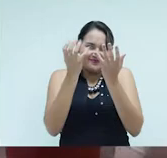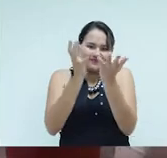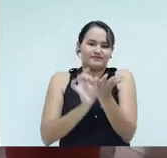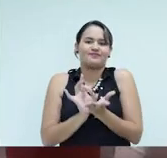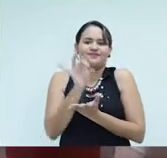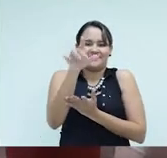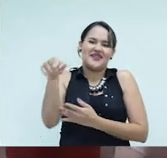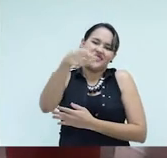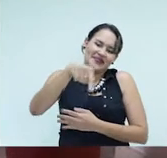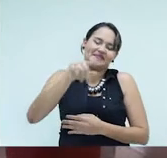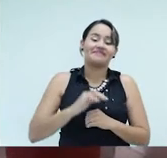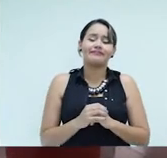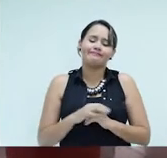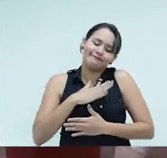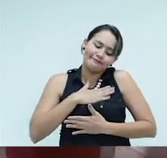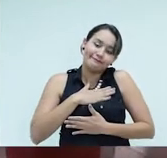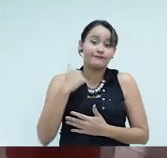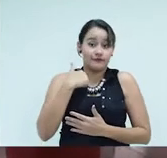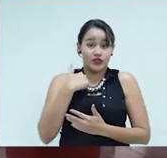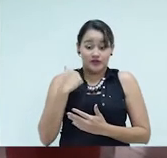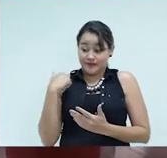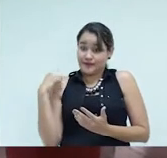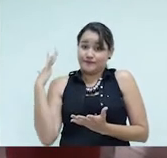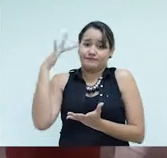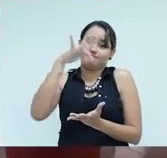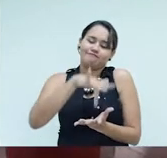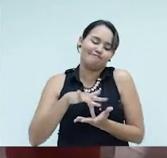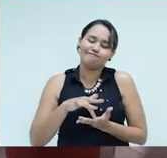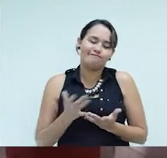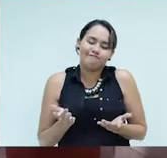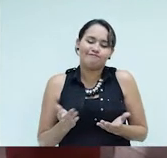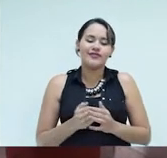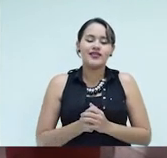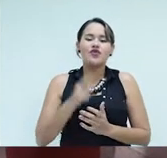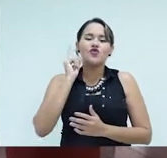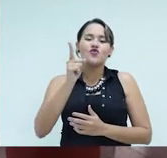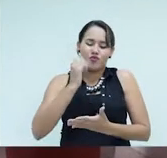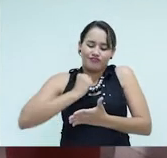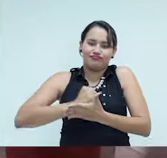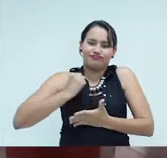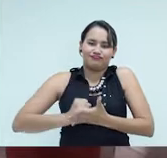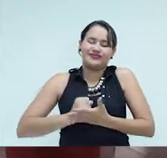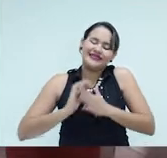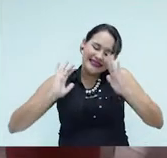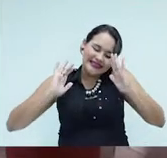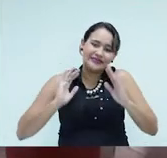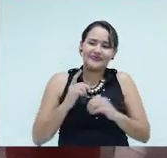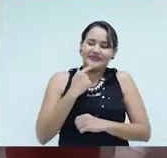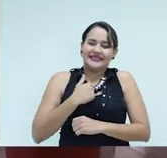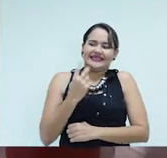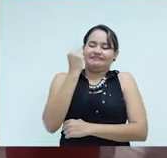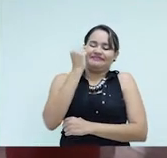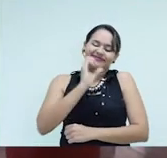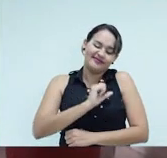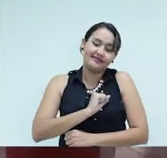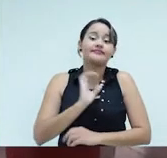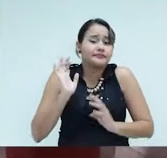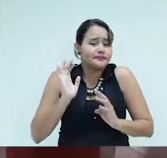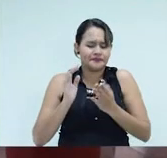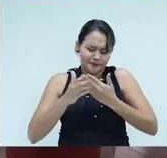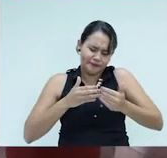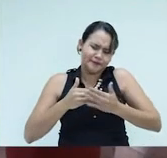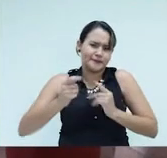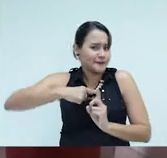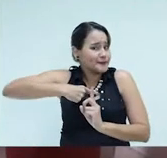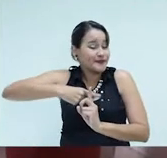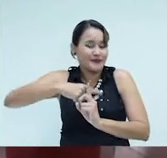mi visado. Se me pidió que mi participación motivara a la comunidad hispana, en especial a las personas adultas que